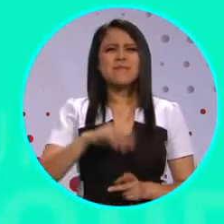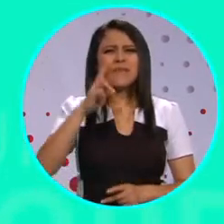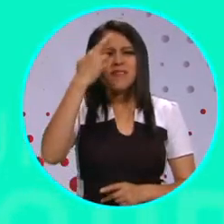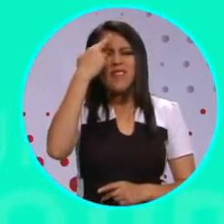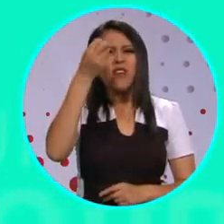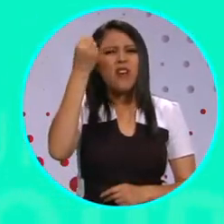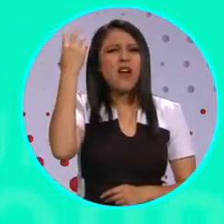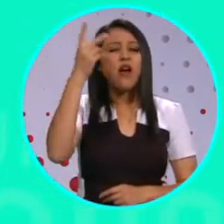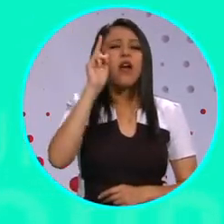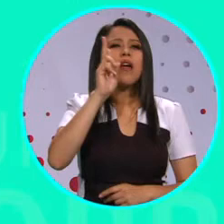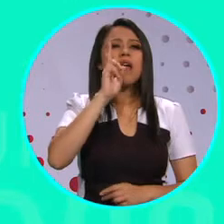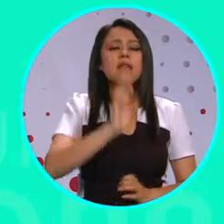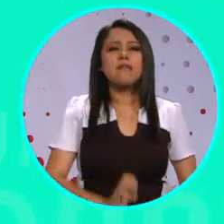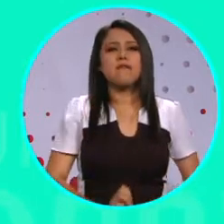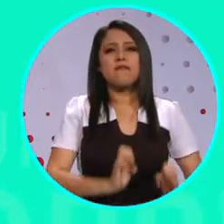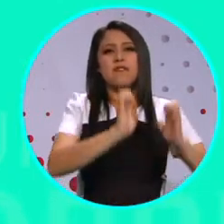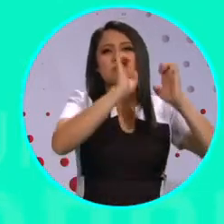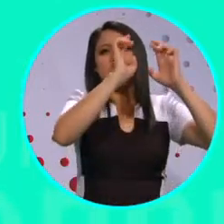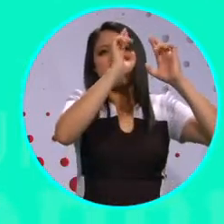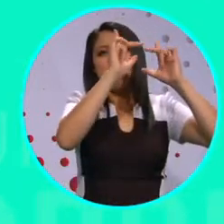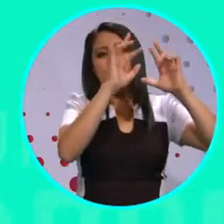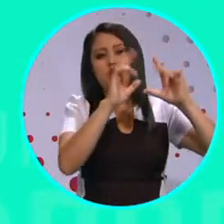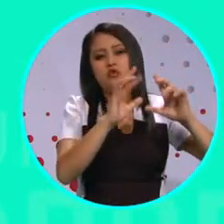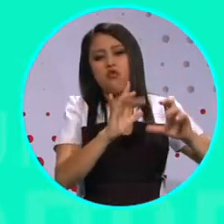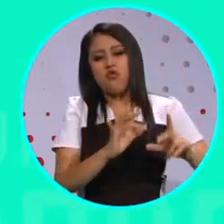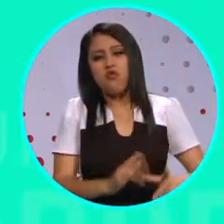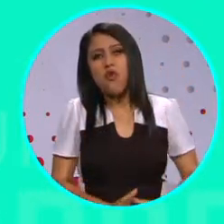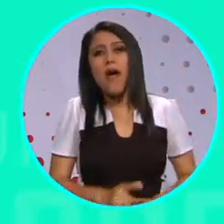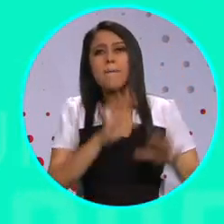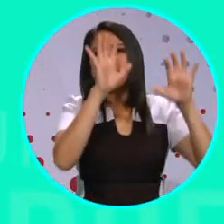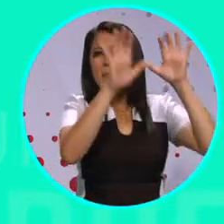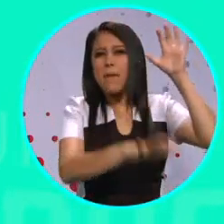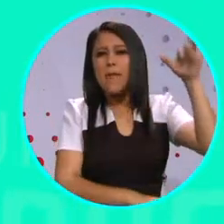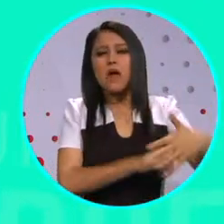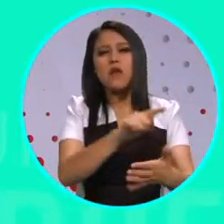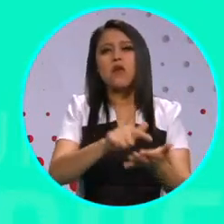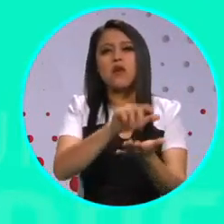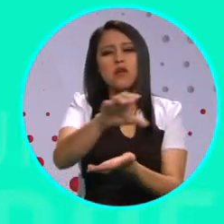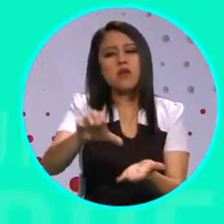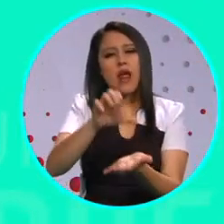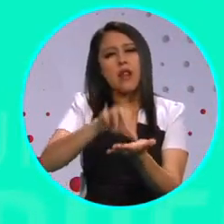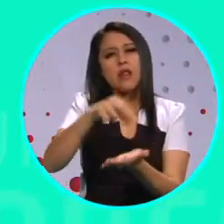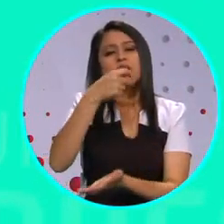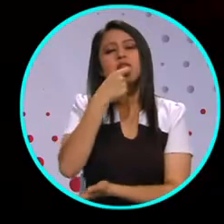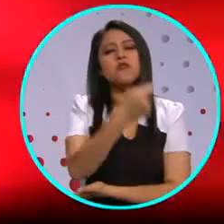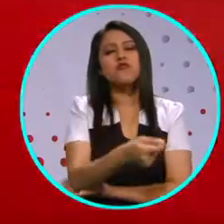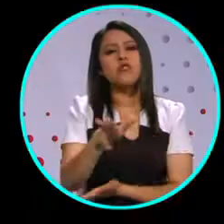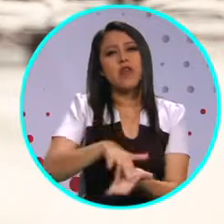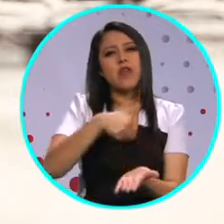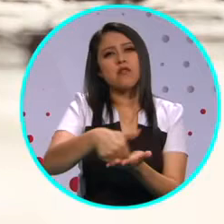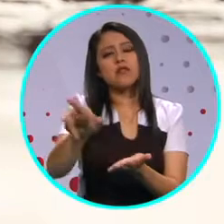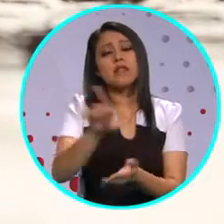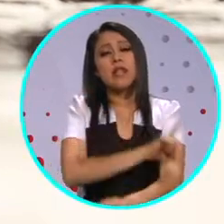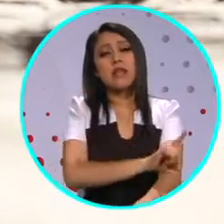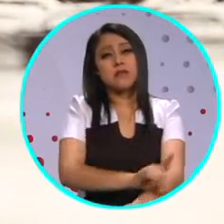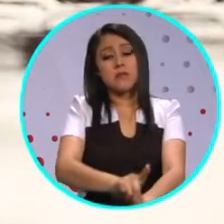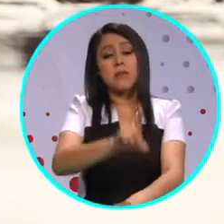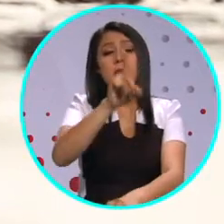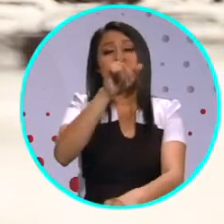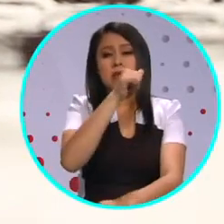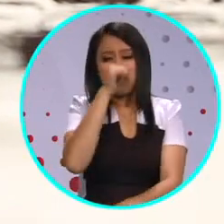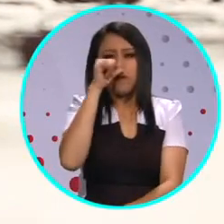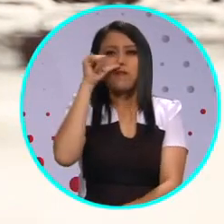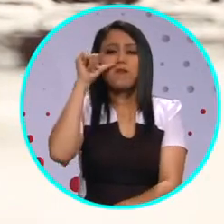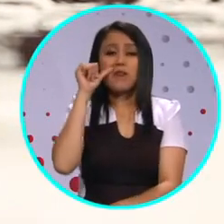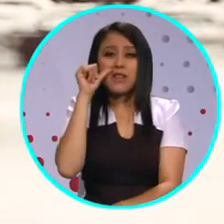olvidar el edificio que colapsó el pasado 19 de septiembre en la colonia Niños Héroes de la delegación Benito Juárez. Esta historia es la de